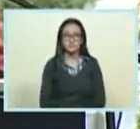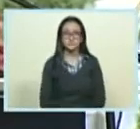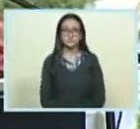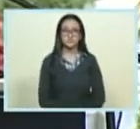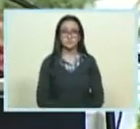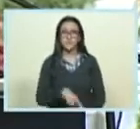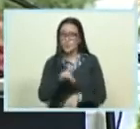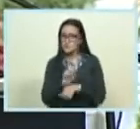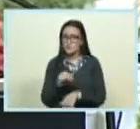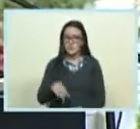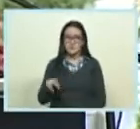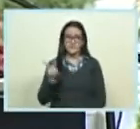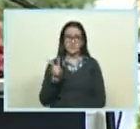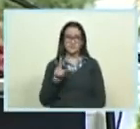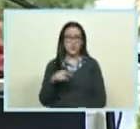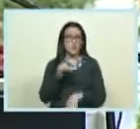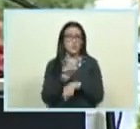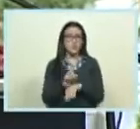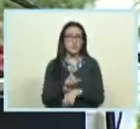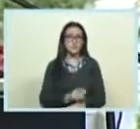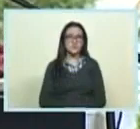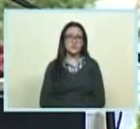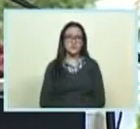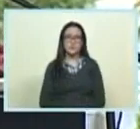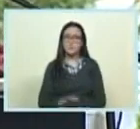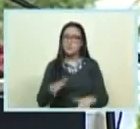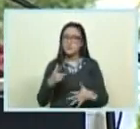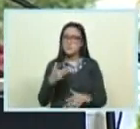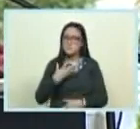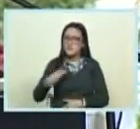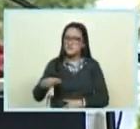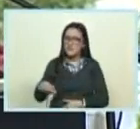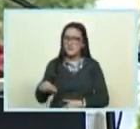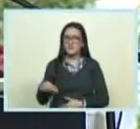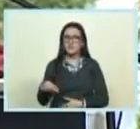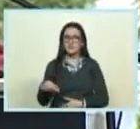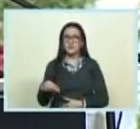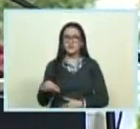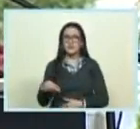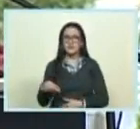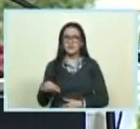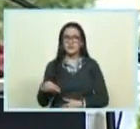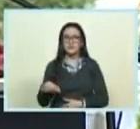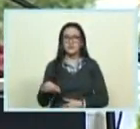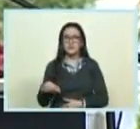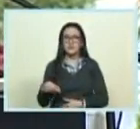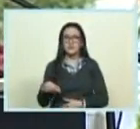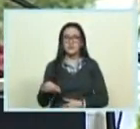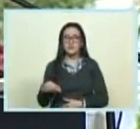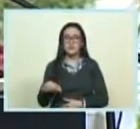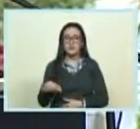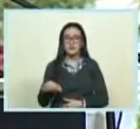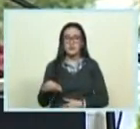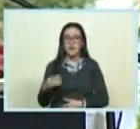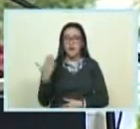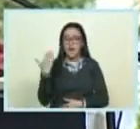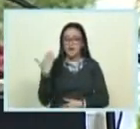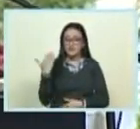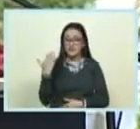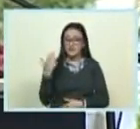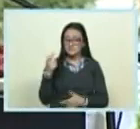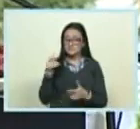único en nuestro país. ¿Cuándo un presidente de la República, que no fuera Hugo Chávez, nuestro